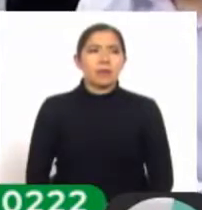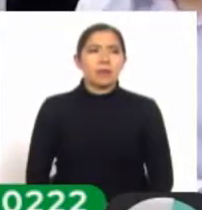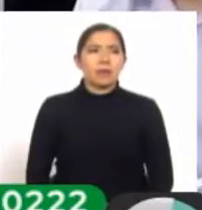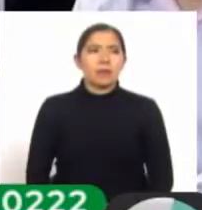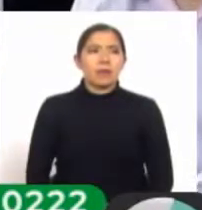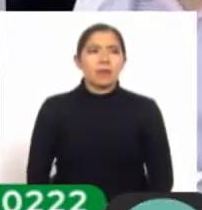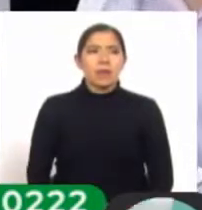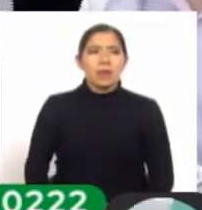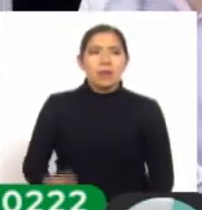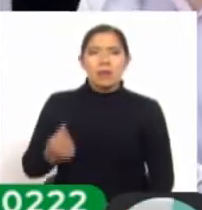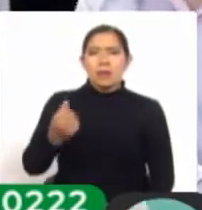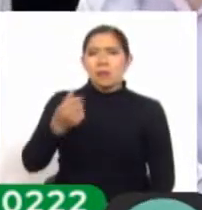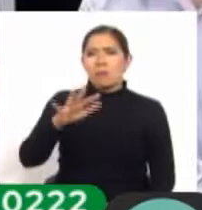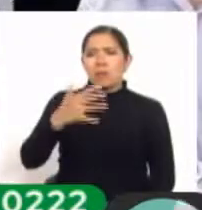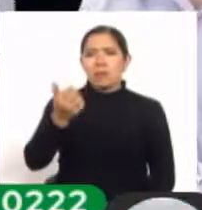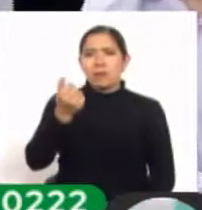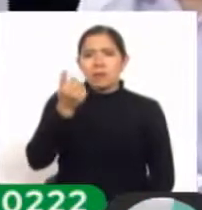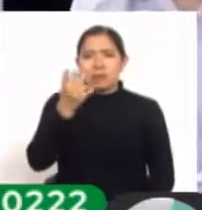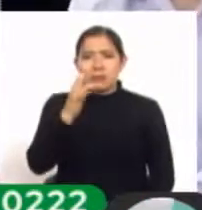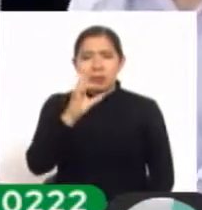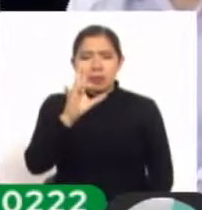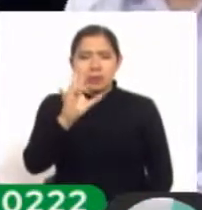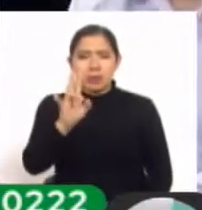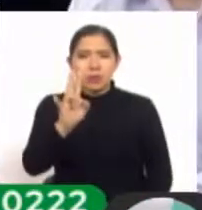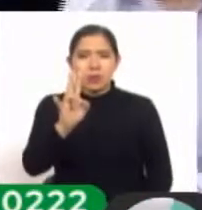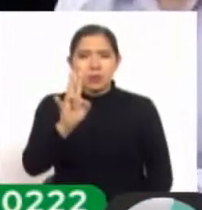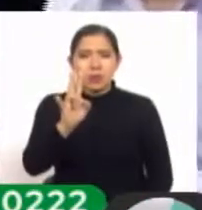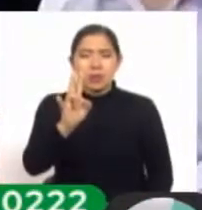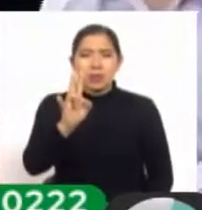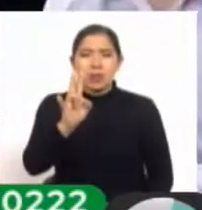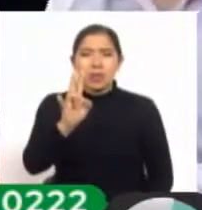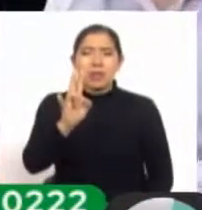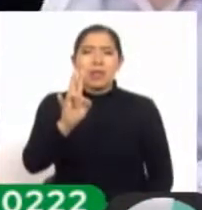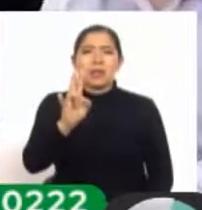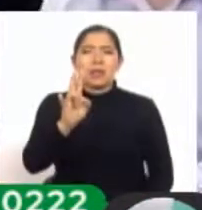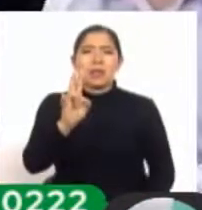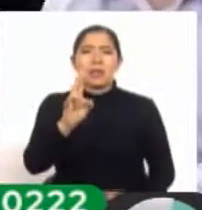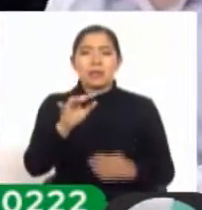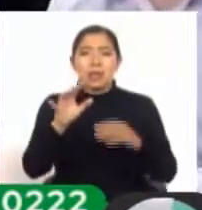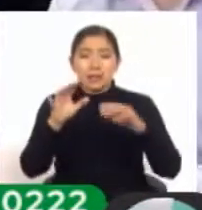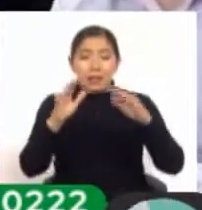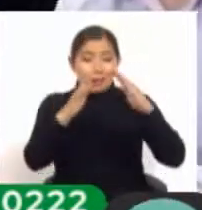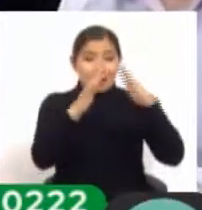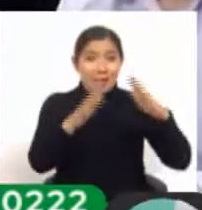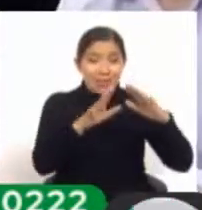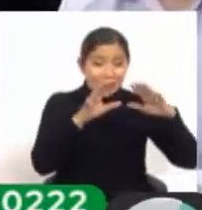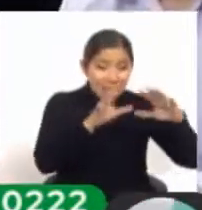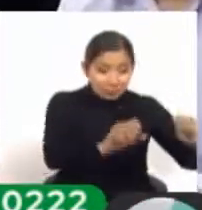menos 17 allanamientos. Hay personas que han sido